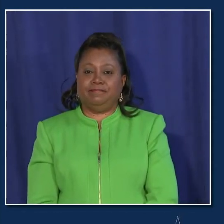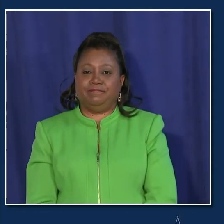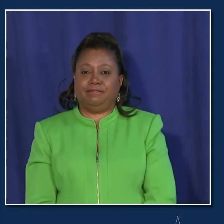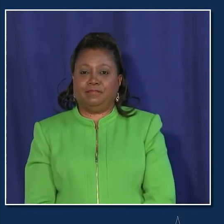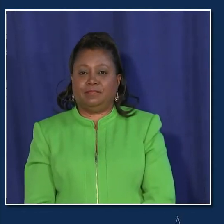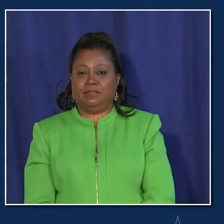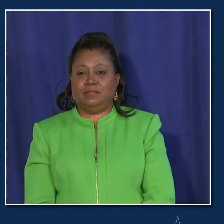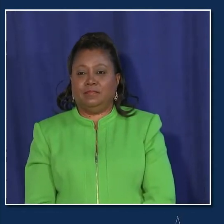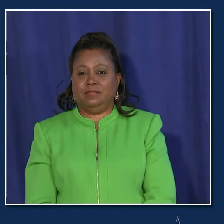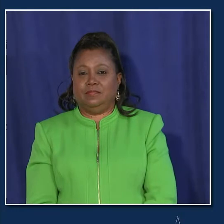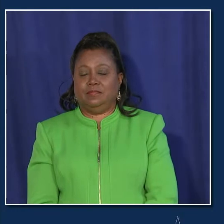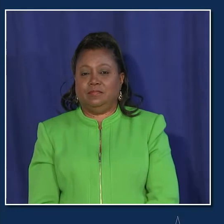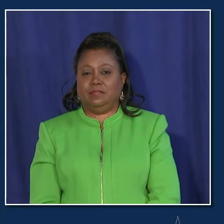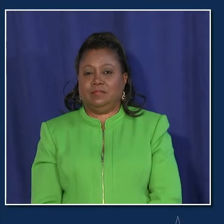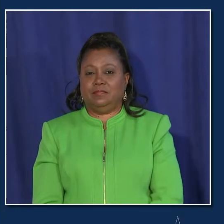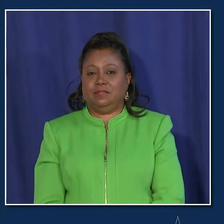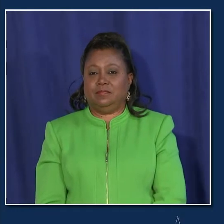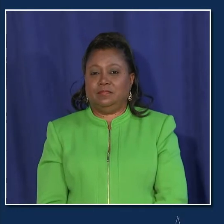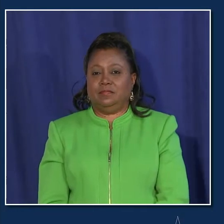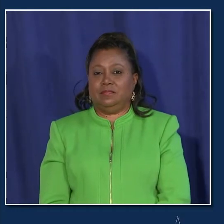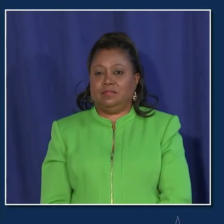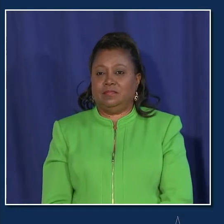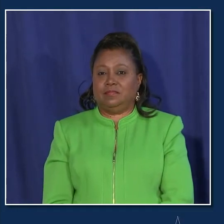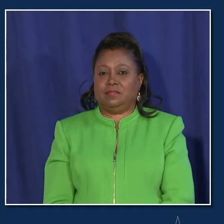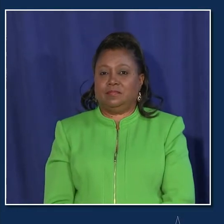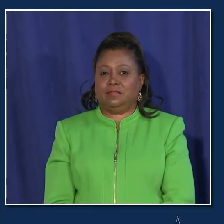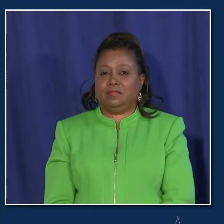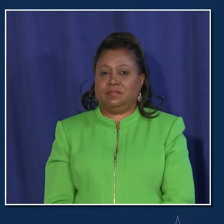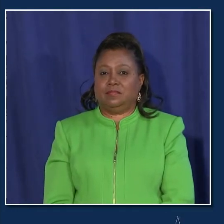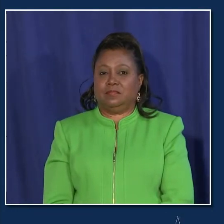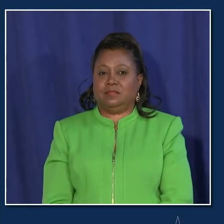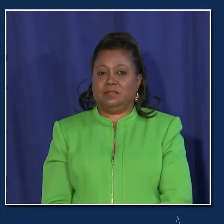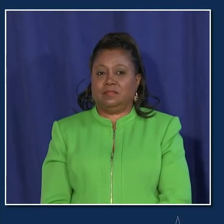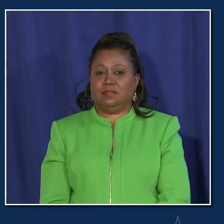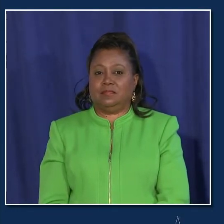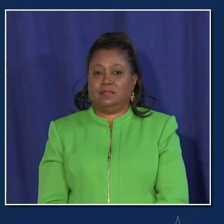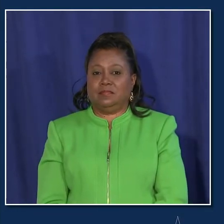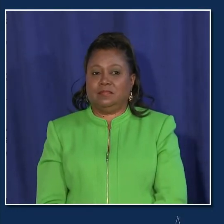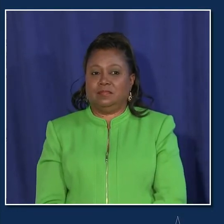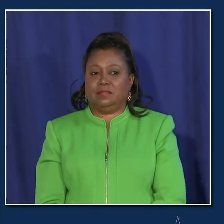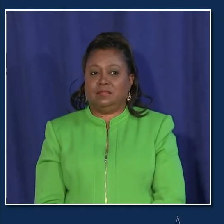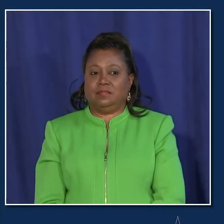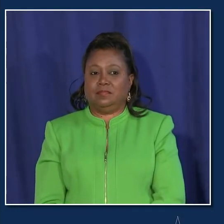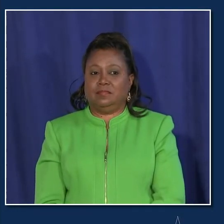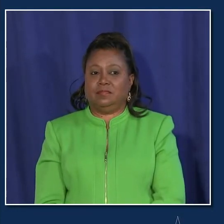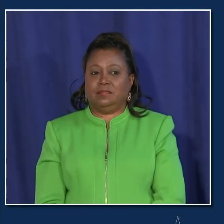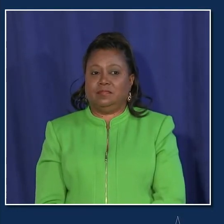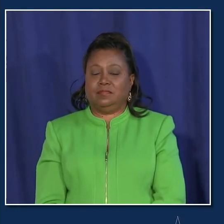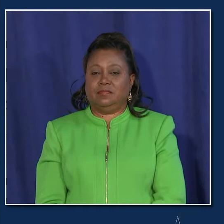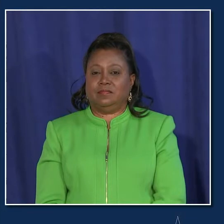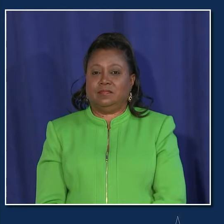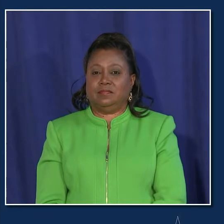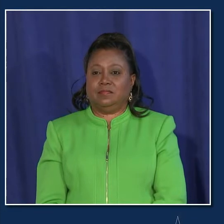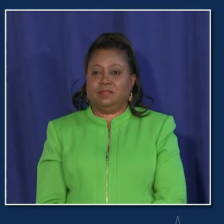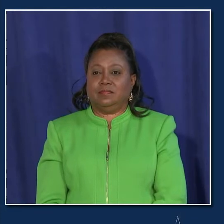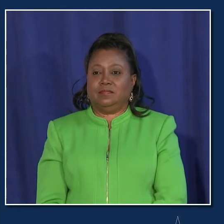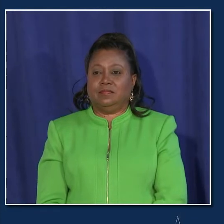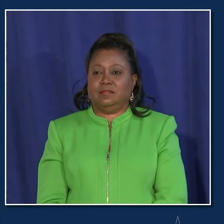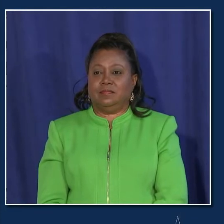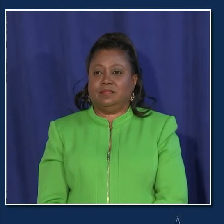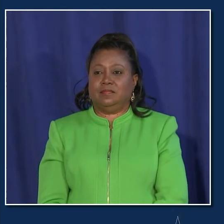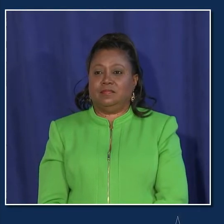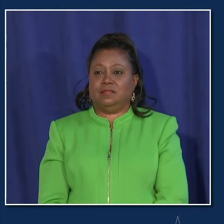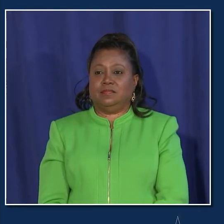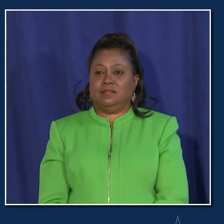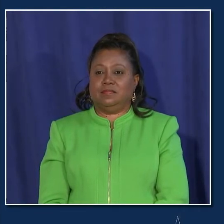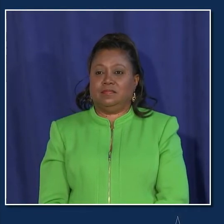enfermedad que se puede prevenir son porque no están vacunados. Además, también se comienza a ver un aumento en la